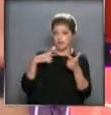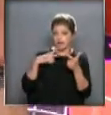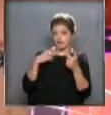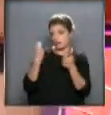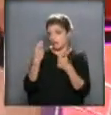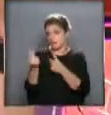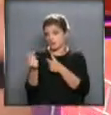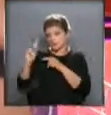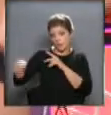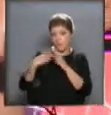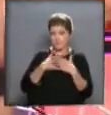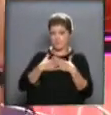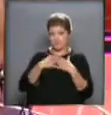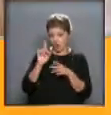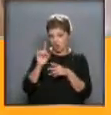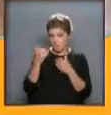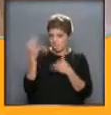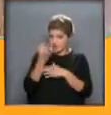hace feliz es verdad